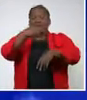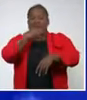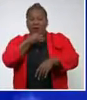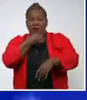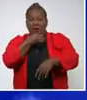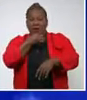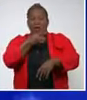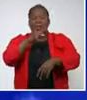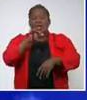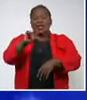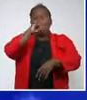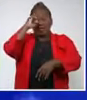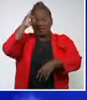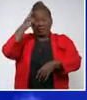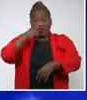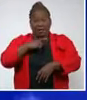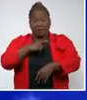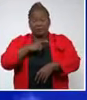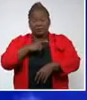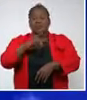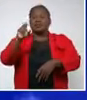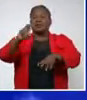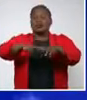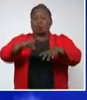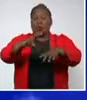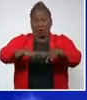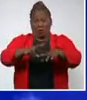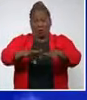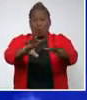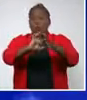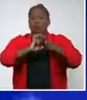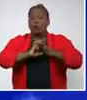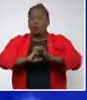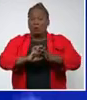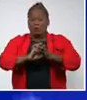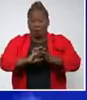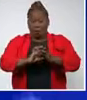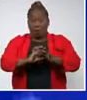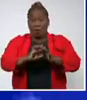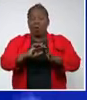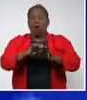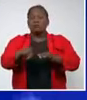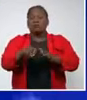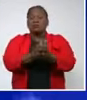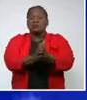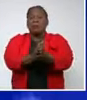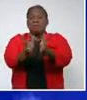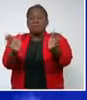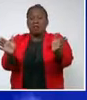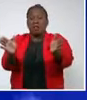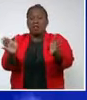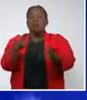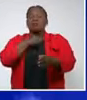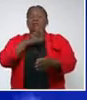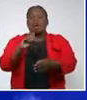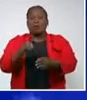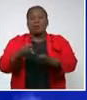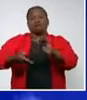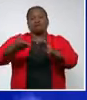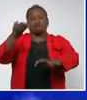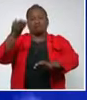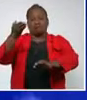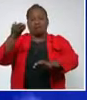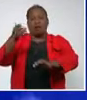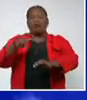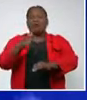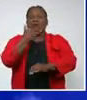Lisa, Centro Habana, Guanamacoa, San Miguel del Padrón y El Cerro, con las mayores tasas de incidencia de